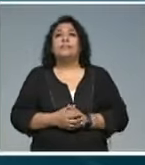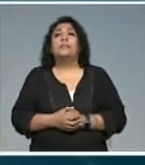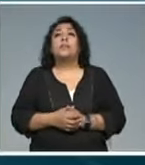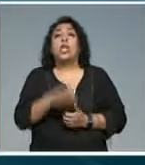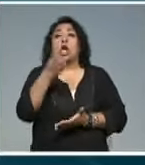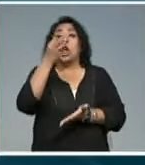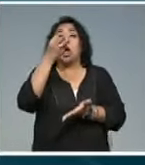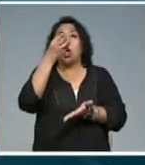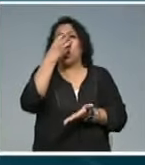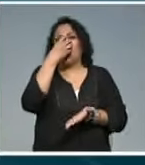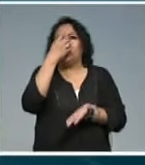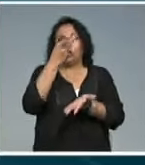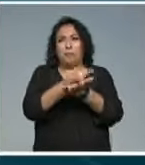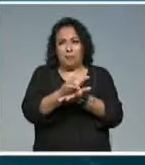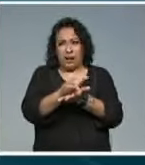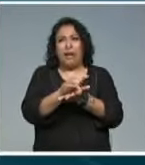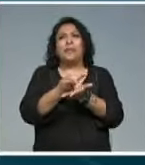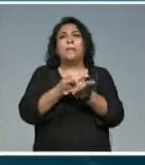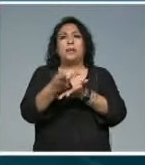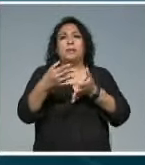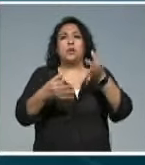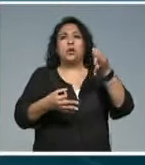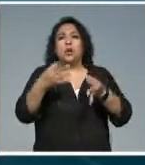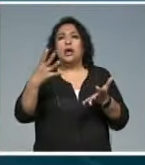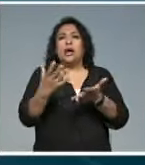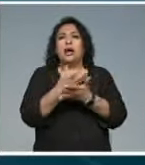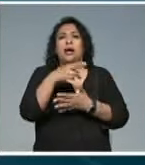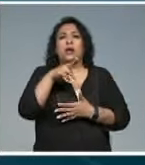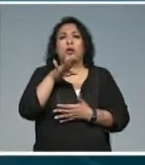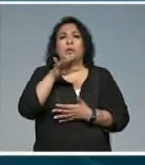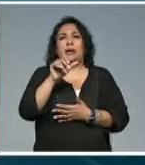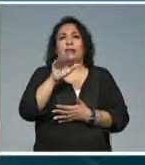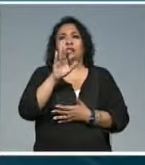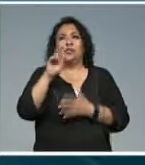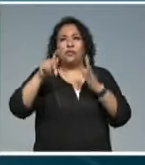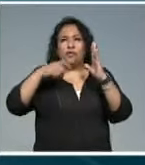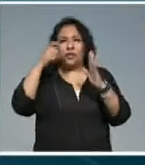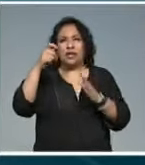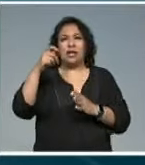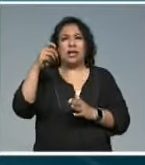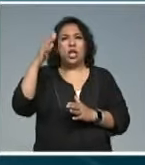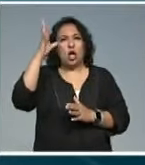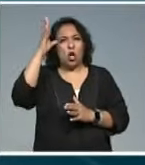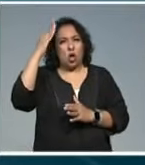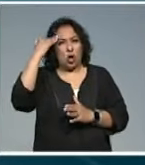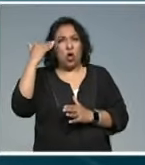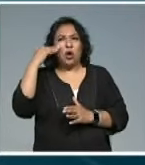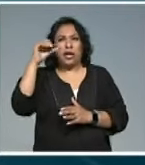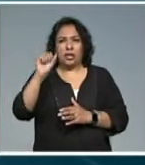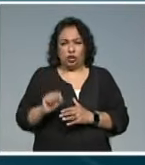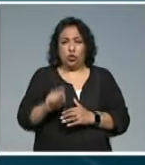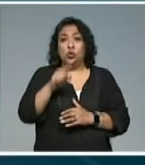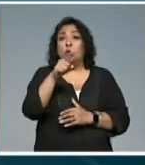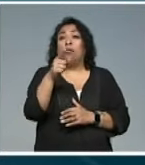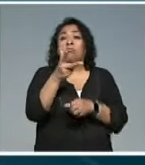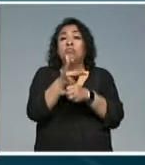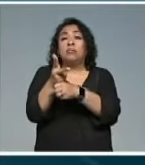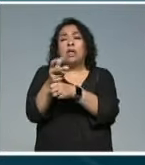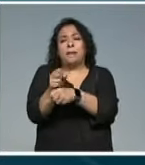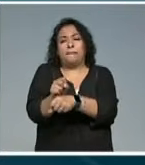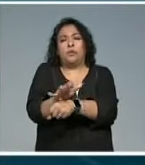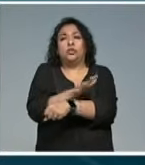El Oso de Plata, gran premio del jurado, lo obtuvo Novelist Film del surcoreano Hong Chang-soo, una emotiva película filmada